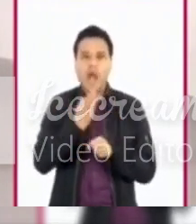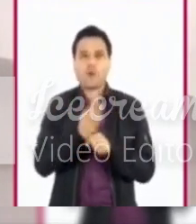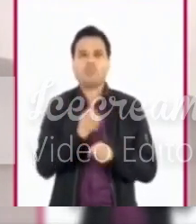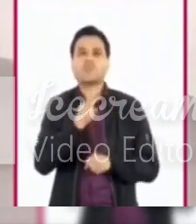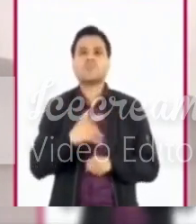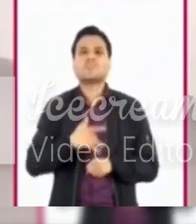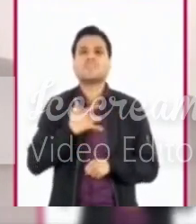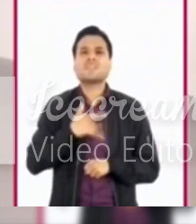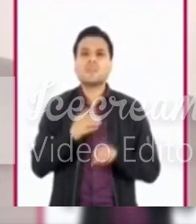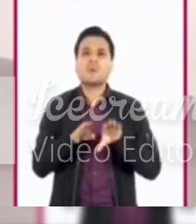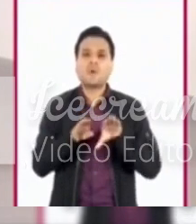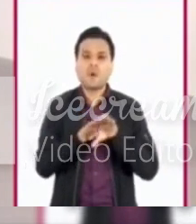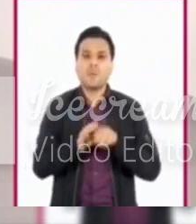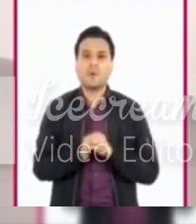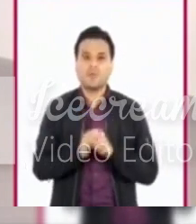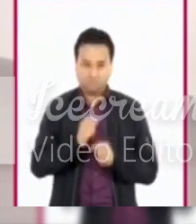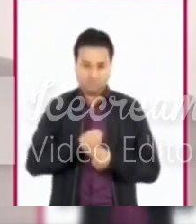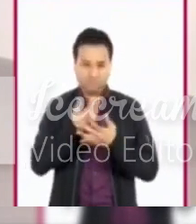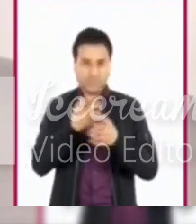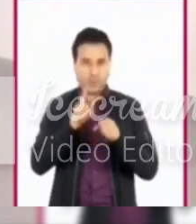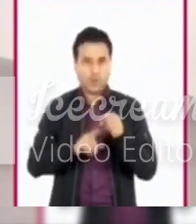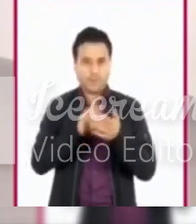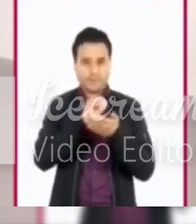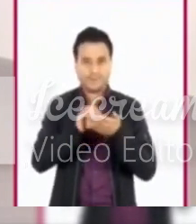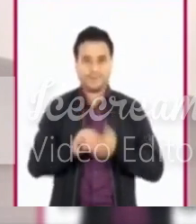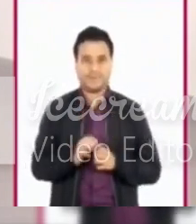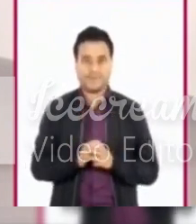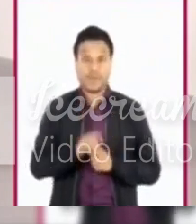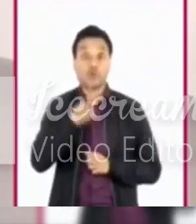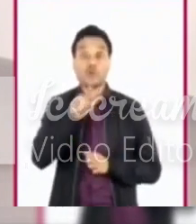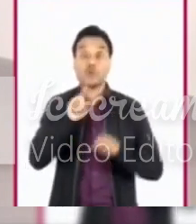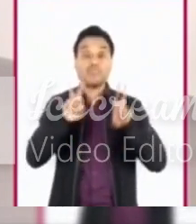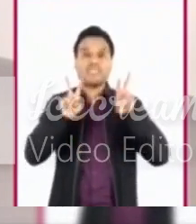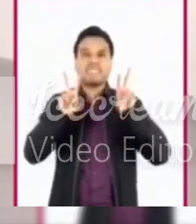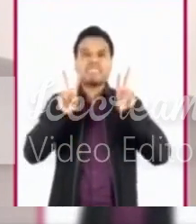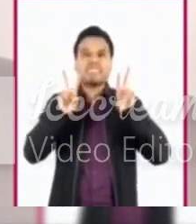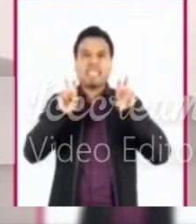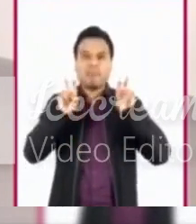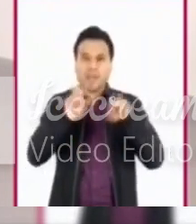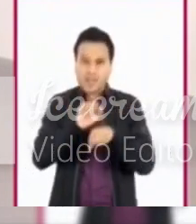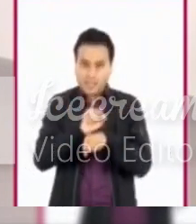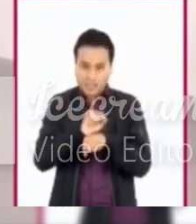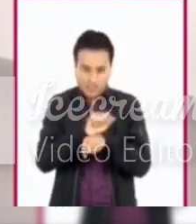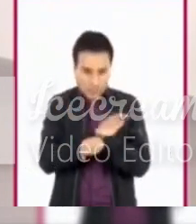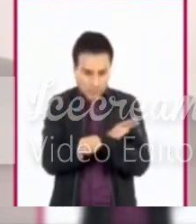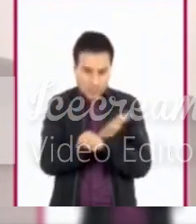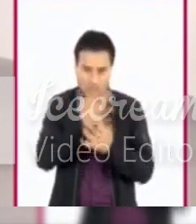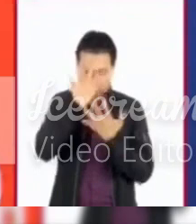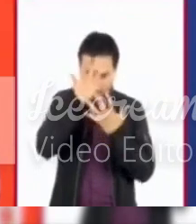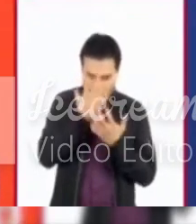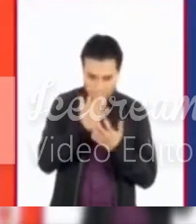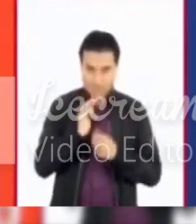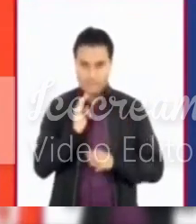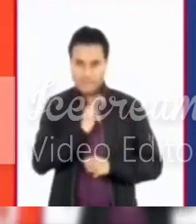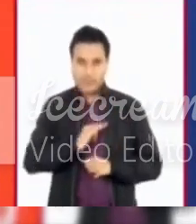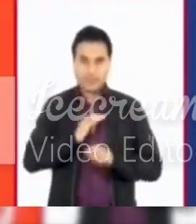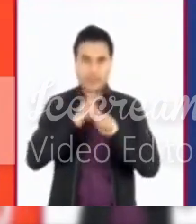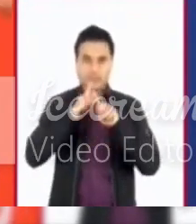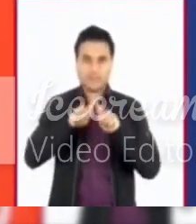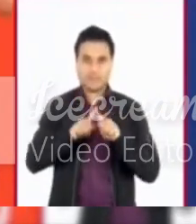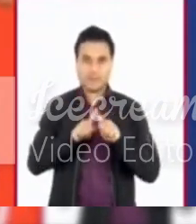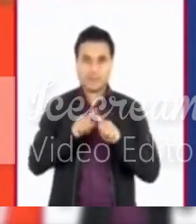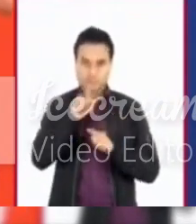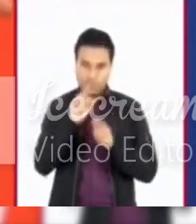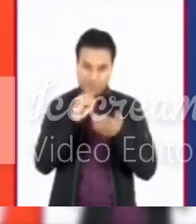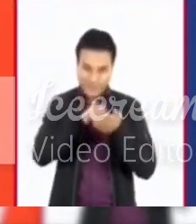este momento. Al final, puedes poner como título la emoción que estás describiendo con el uso de los colores.